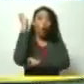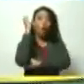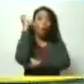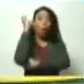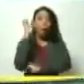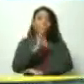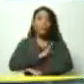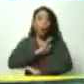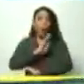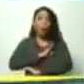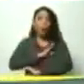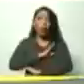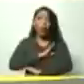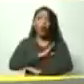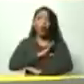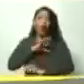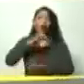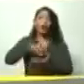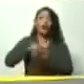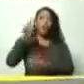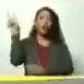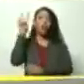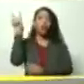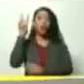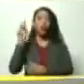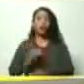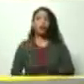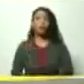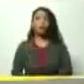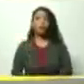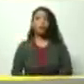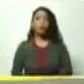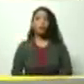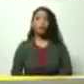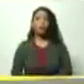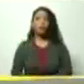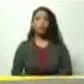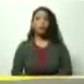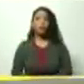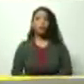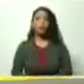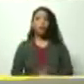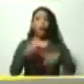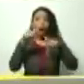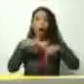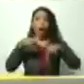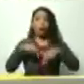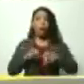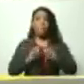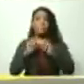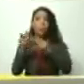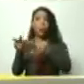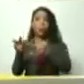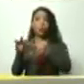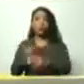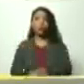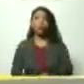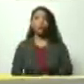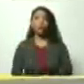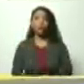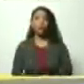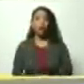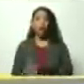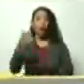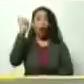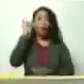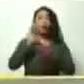le pertenecen al Estado venezolano. En esta oportunidad se están